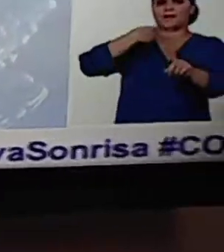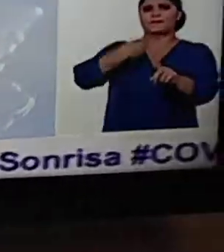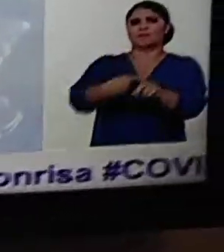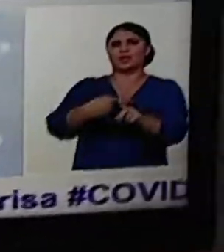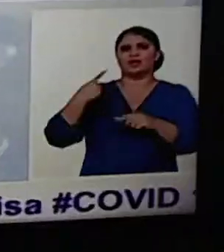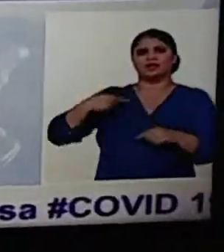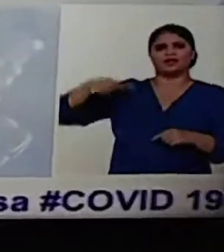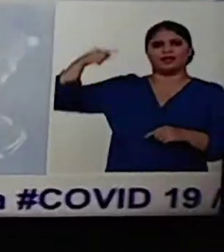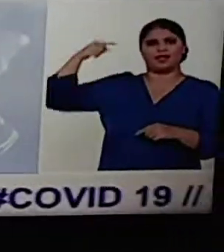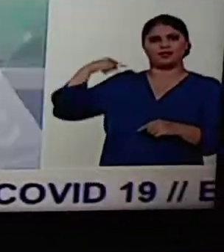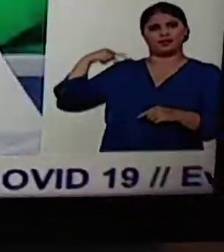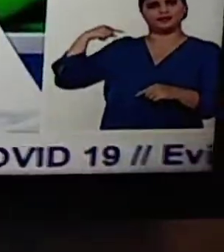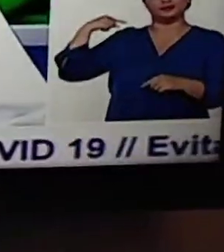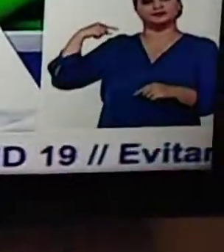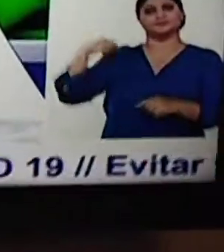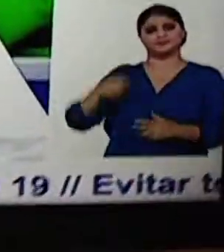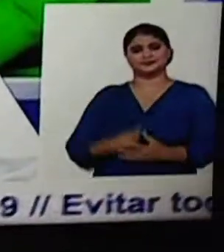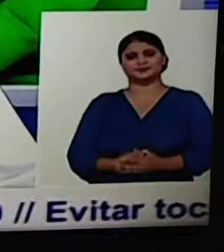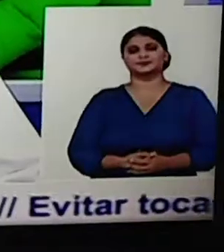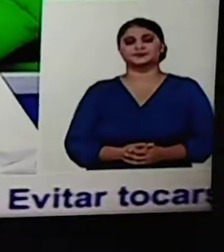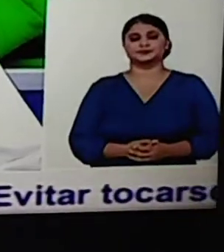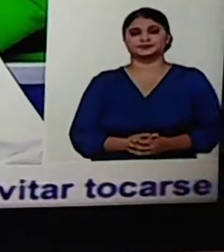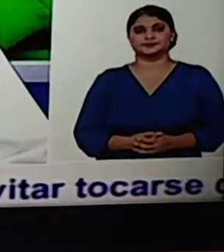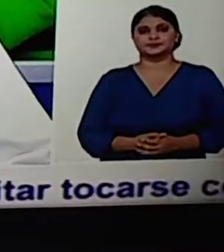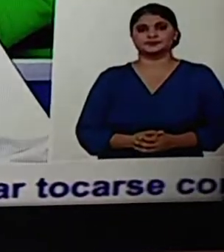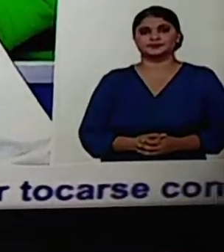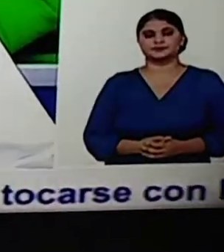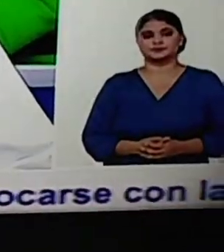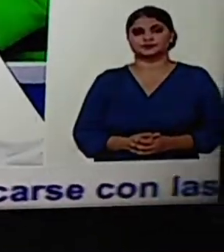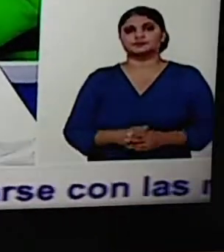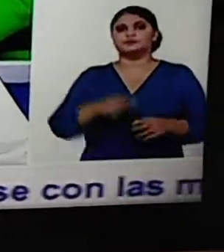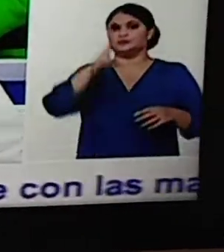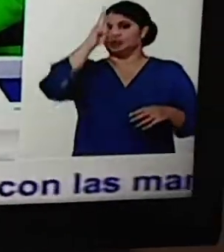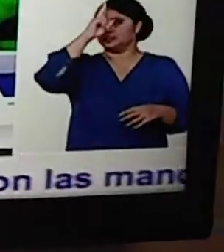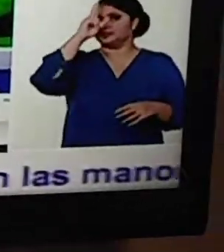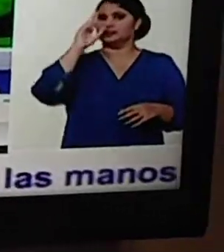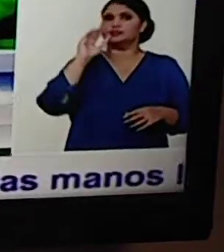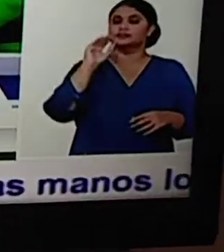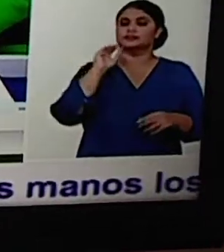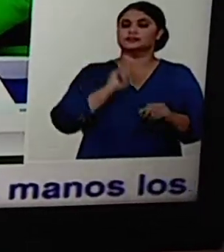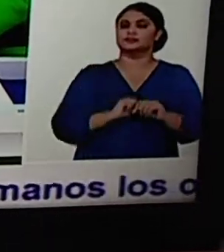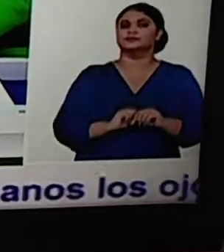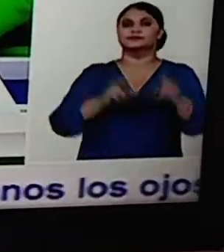una cifra elevada. Se procesaron ayer, se analizaron